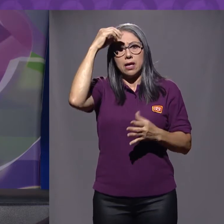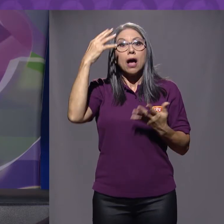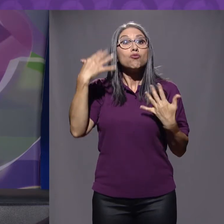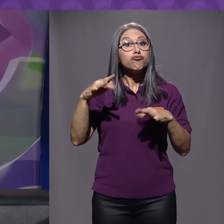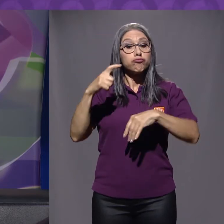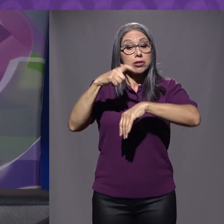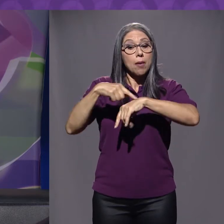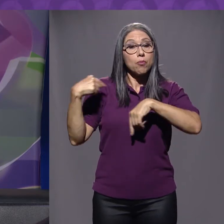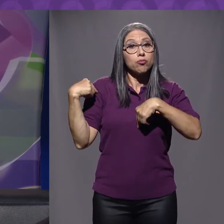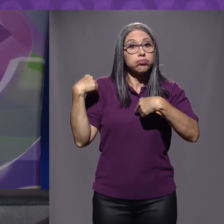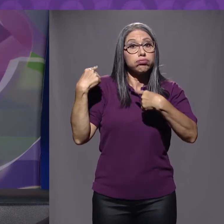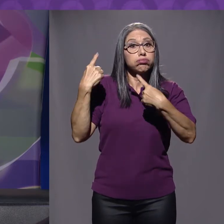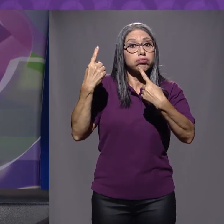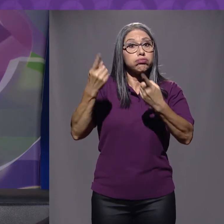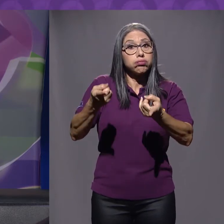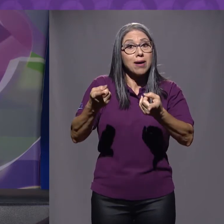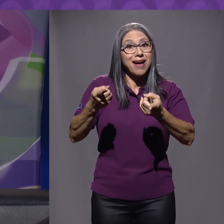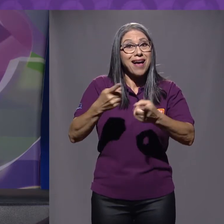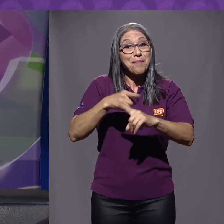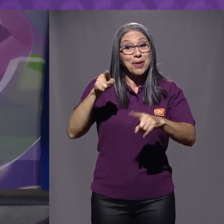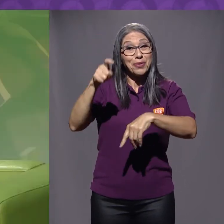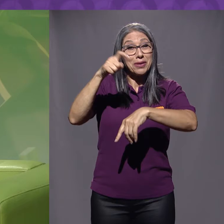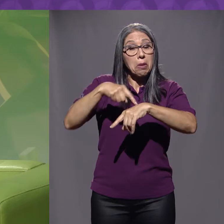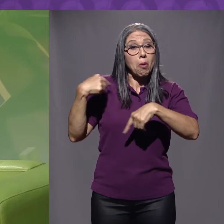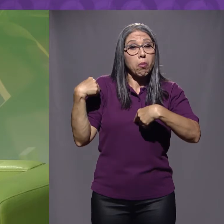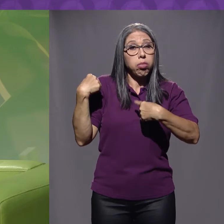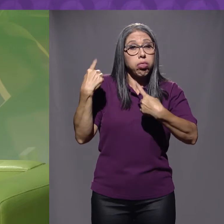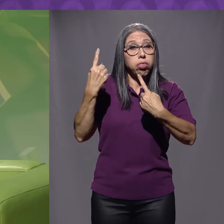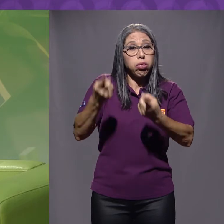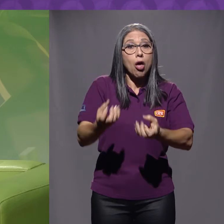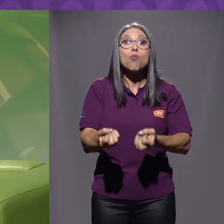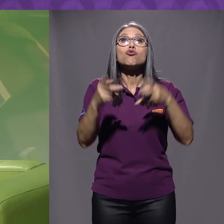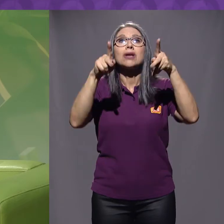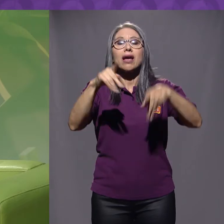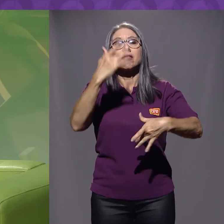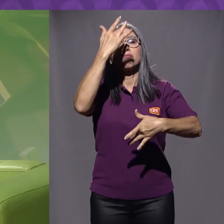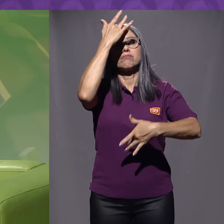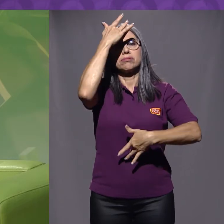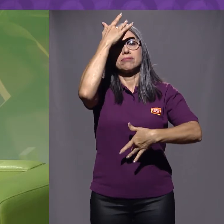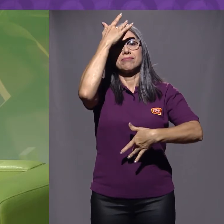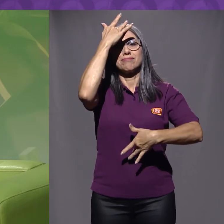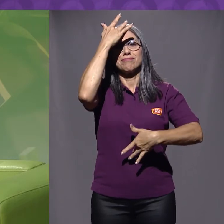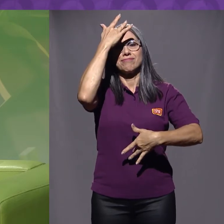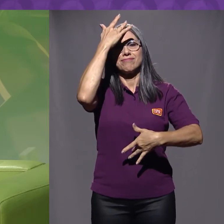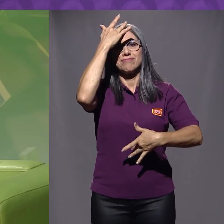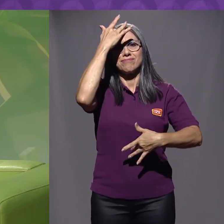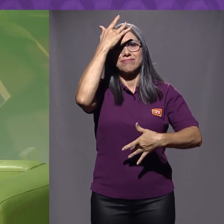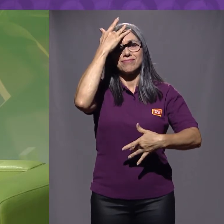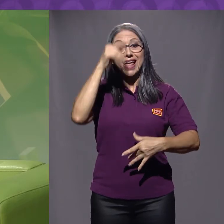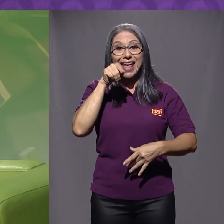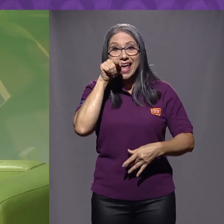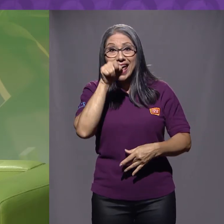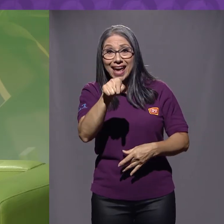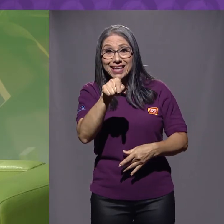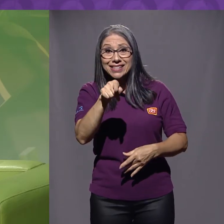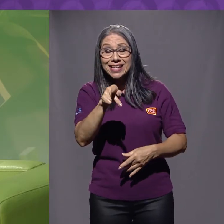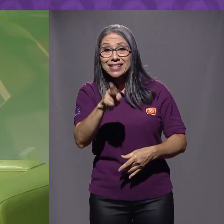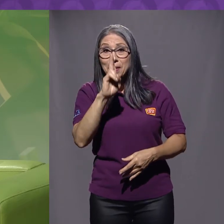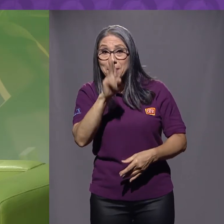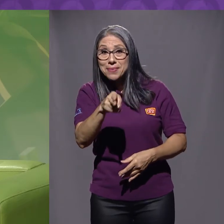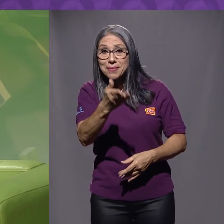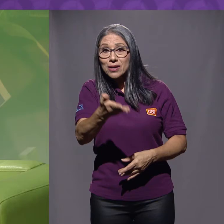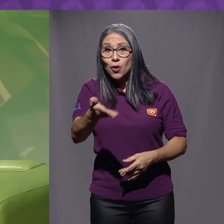fue decisivo para que mucha gente se infectara, ¿verdad? Yo creo que eso en el tiempo tenemos que